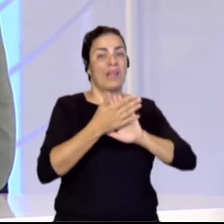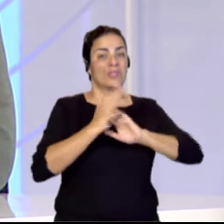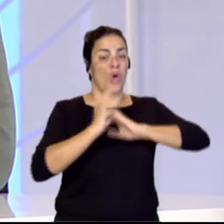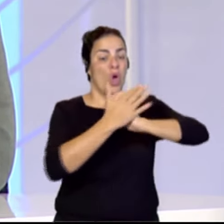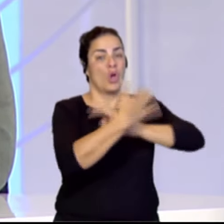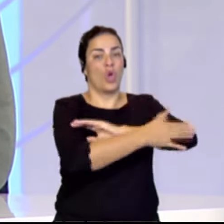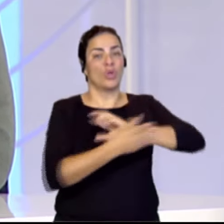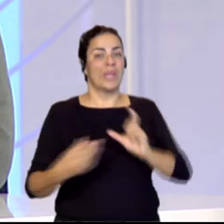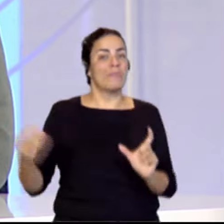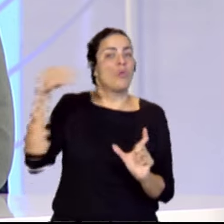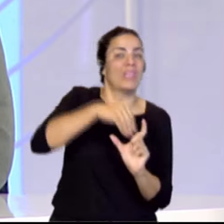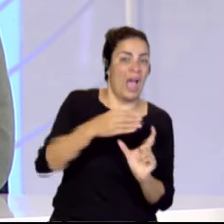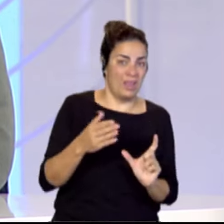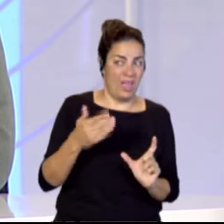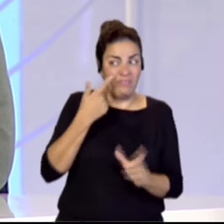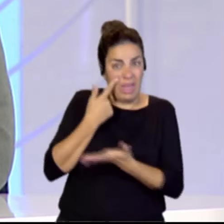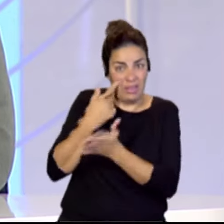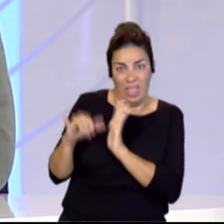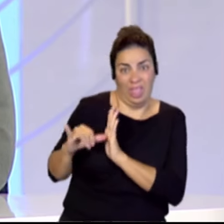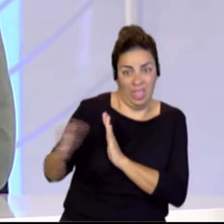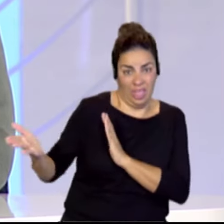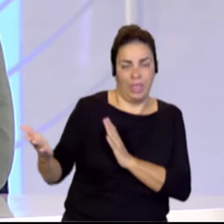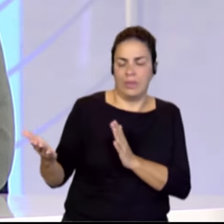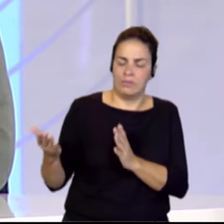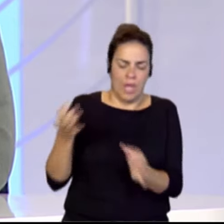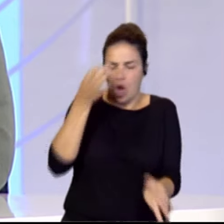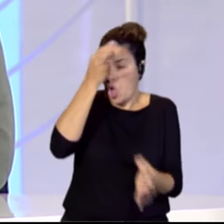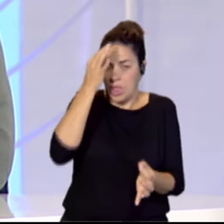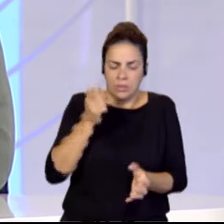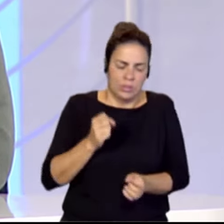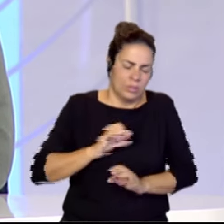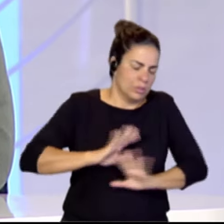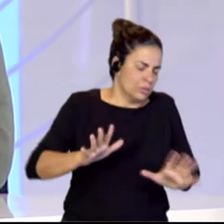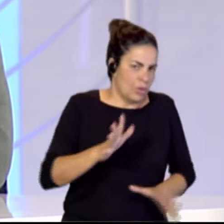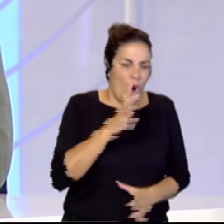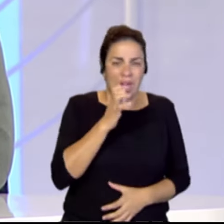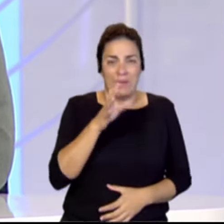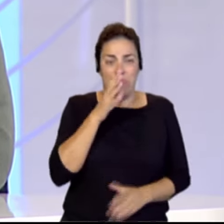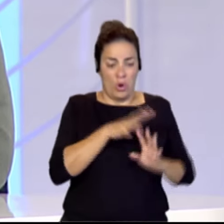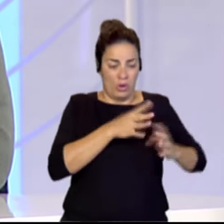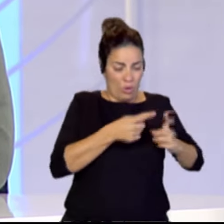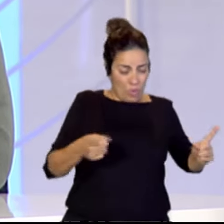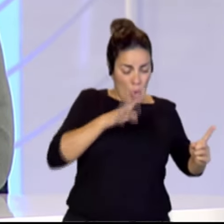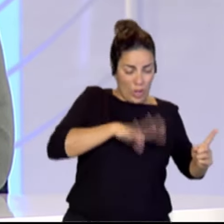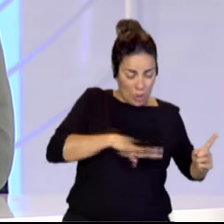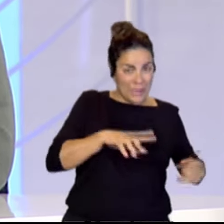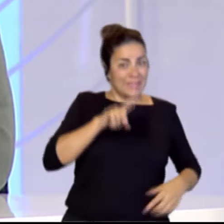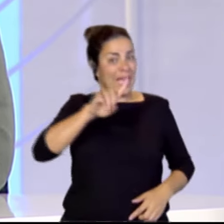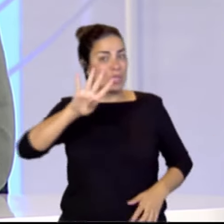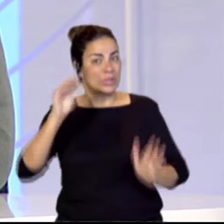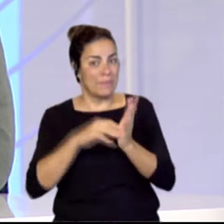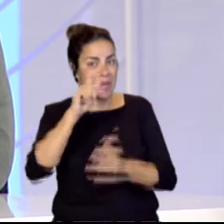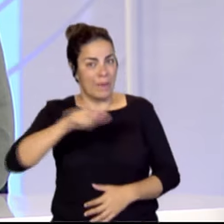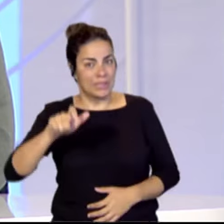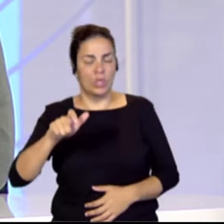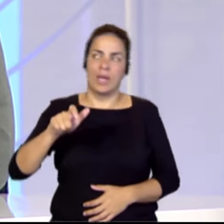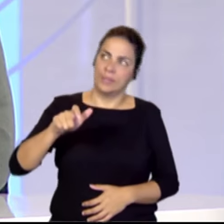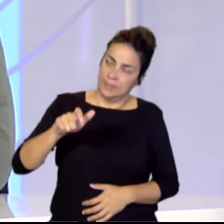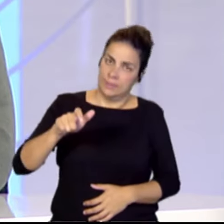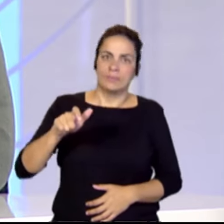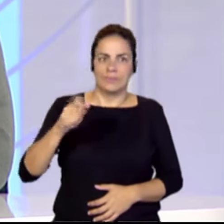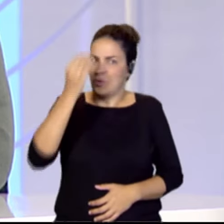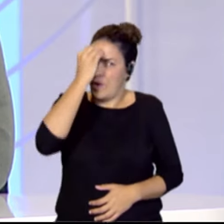sea ahí mismo las cifras son escalofriantes 14000 personas en 4 meses yo creo que hay que tomar